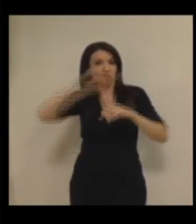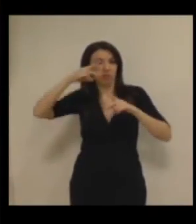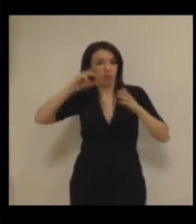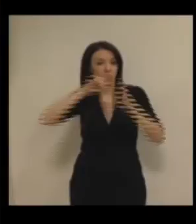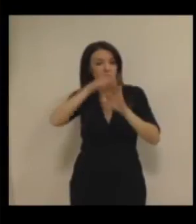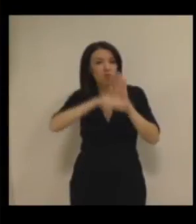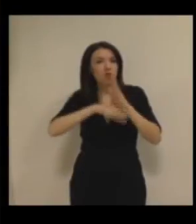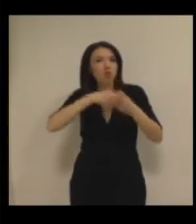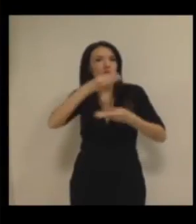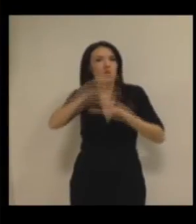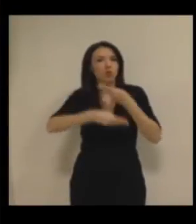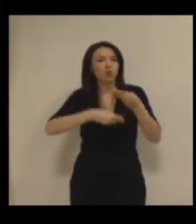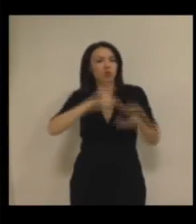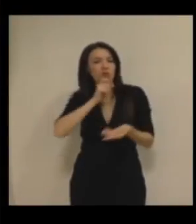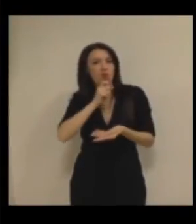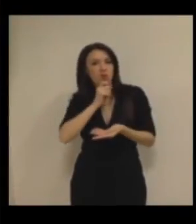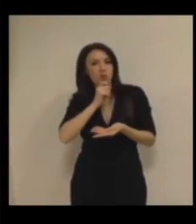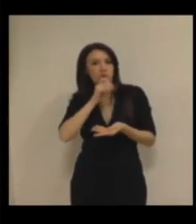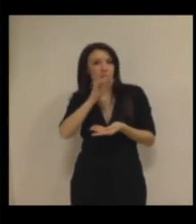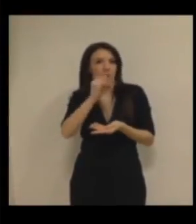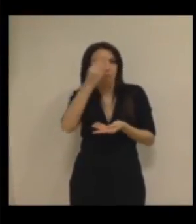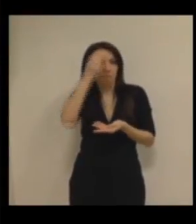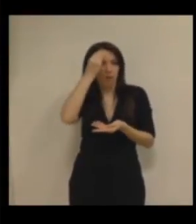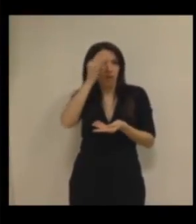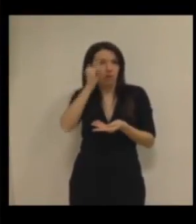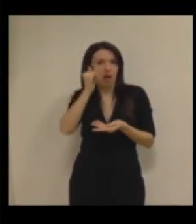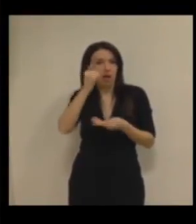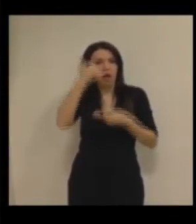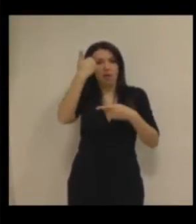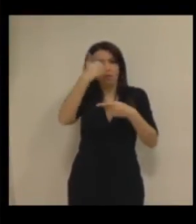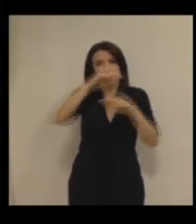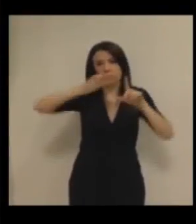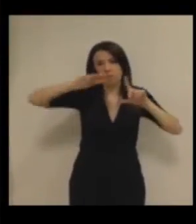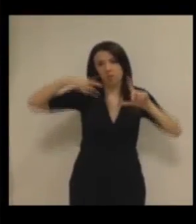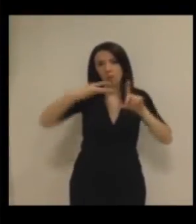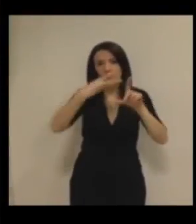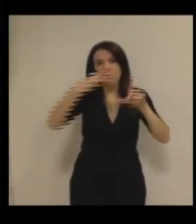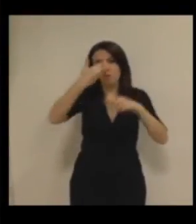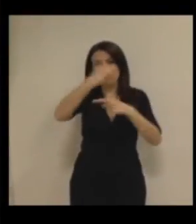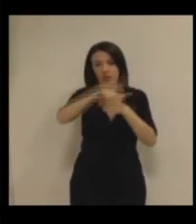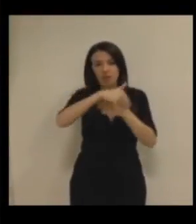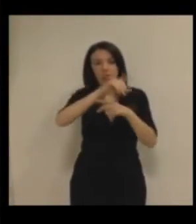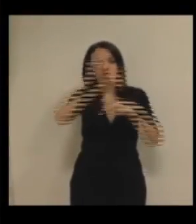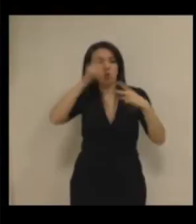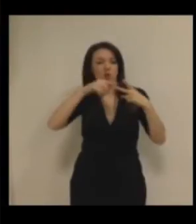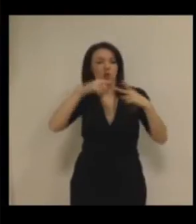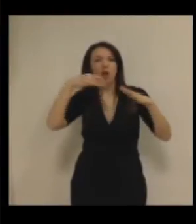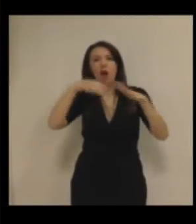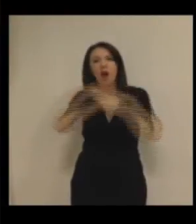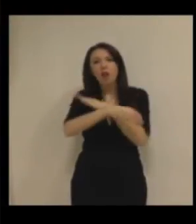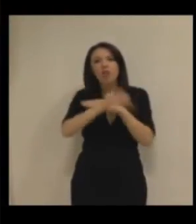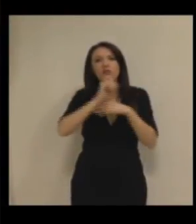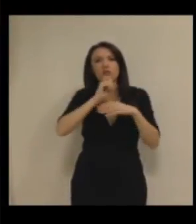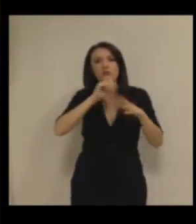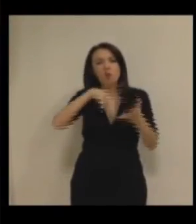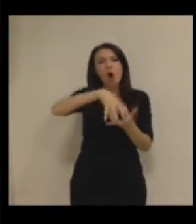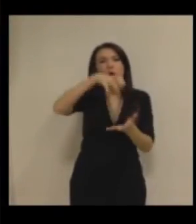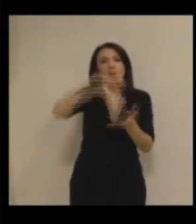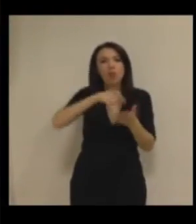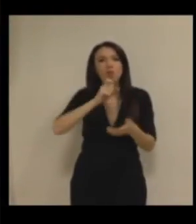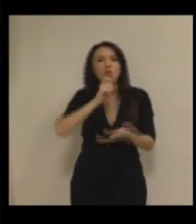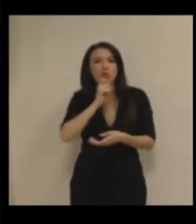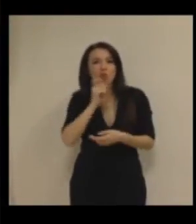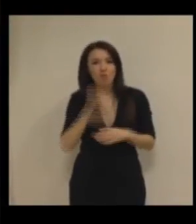este proyecto? Que hay una, supongo que tenéis una dirección web, el acceso a través de alguna aplicación o